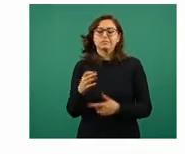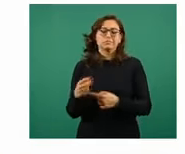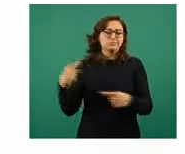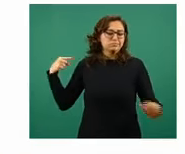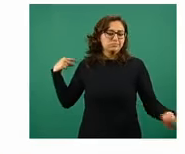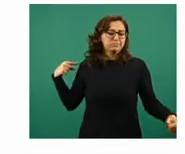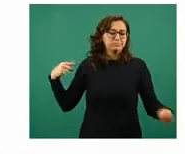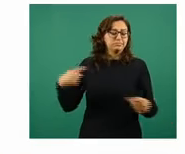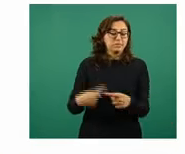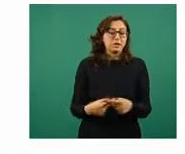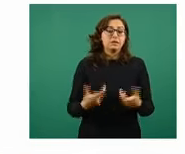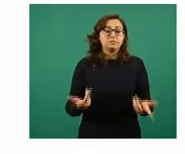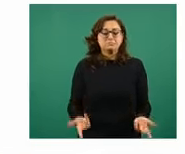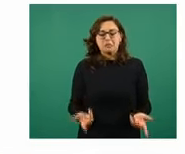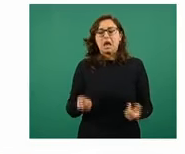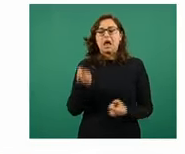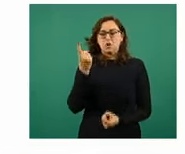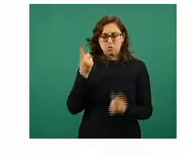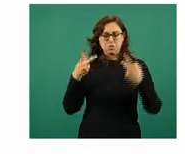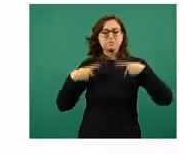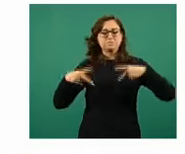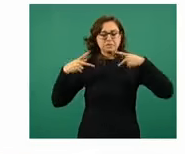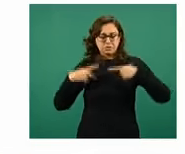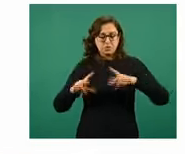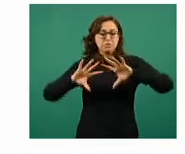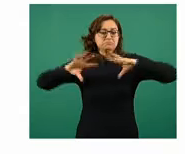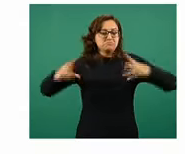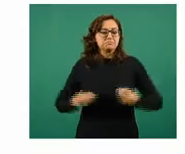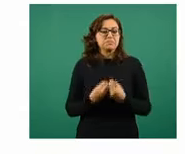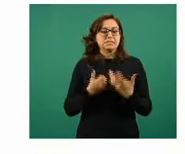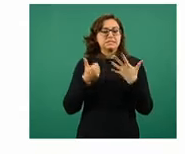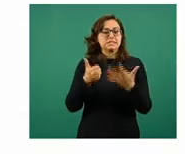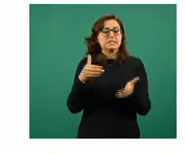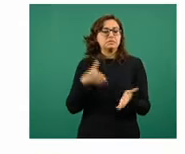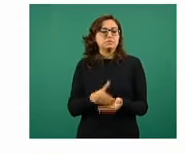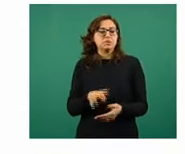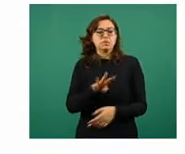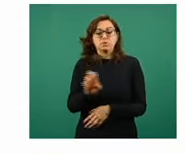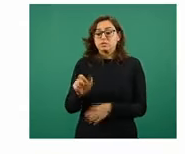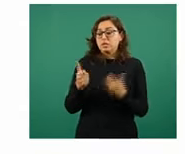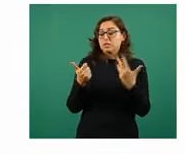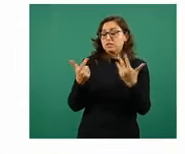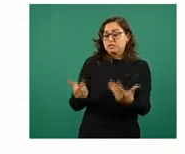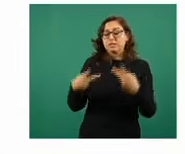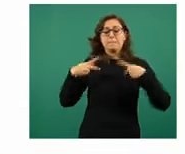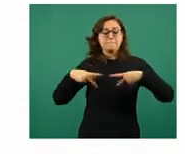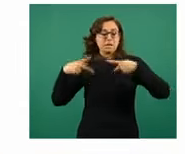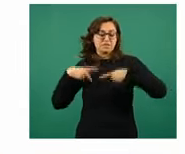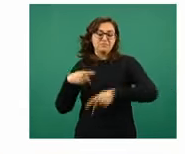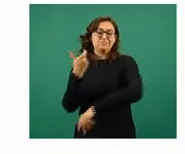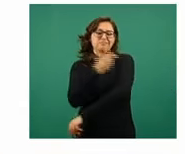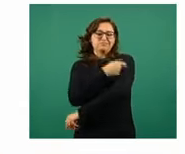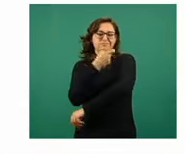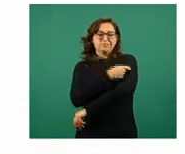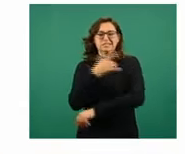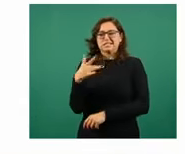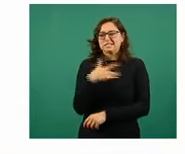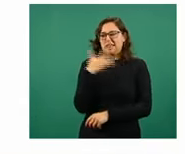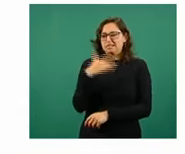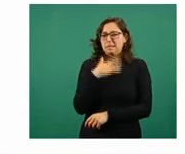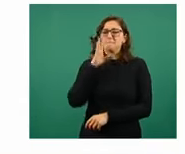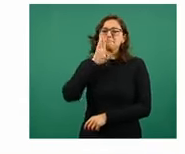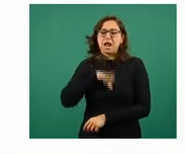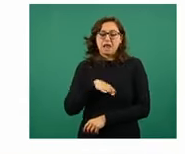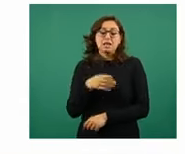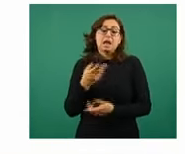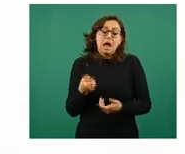más de 770 mil dosis, suman 6.407. Recordar que este número seguirá siempre aumentando porque es la suma de